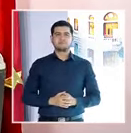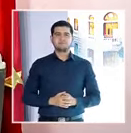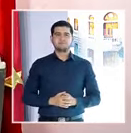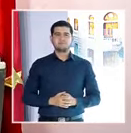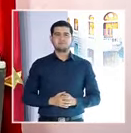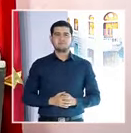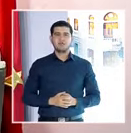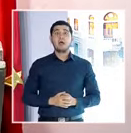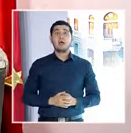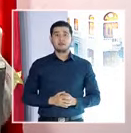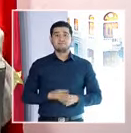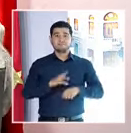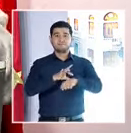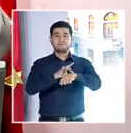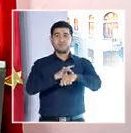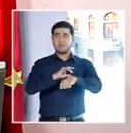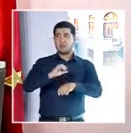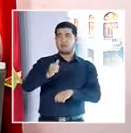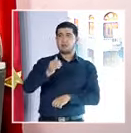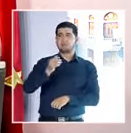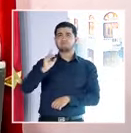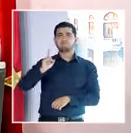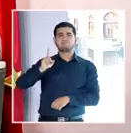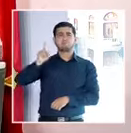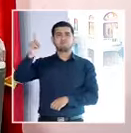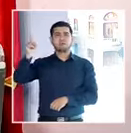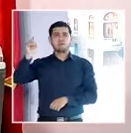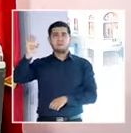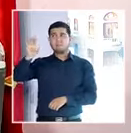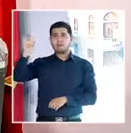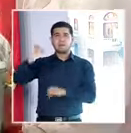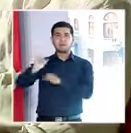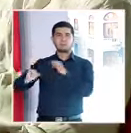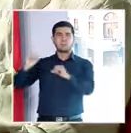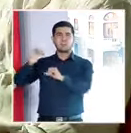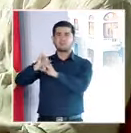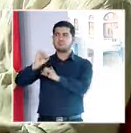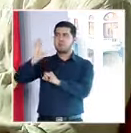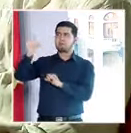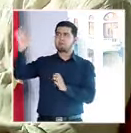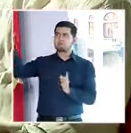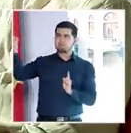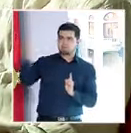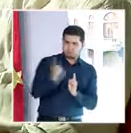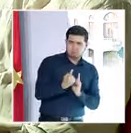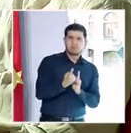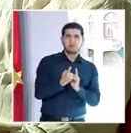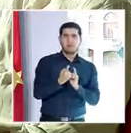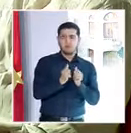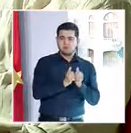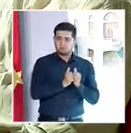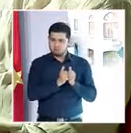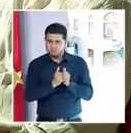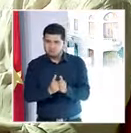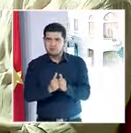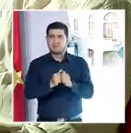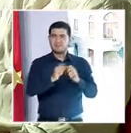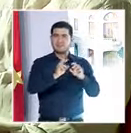del Hospital de Alemania, que nos acompañó de manera permanente y técnica en este proceso